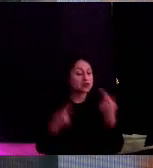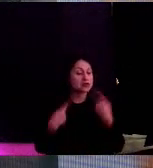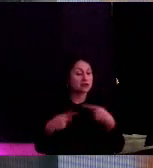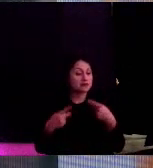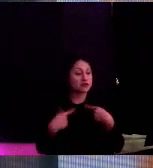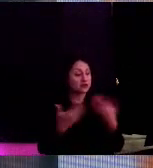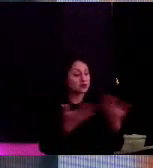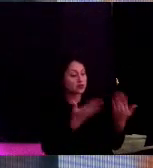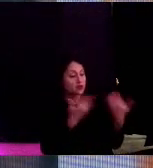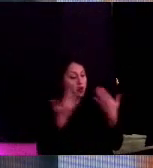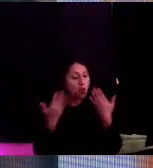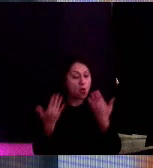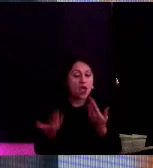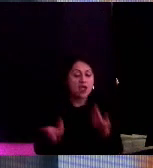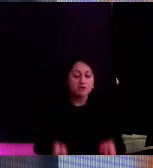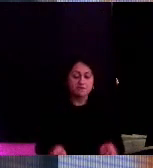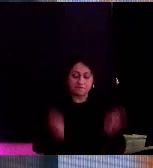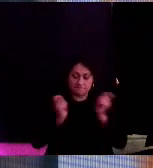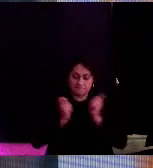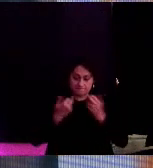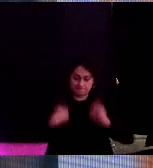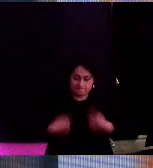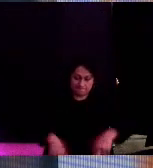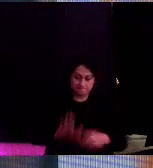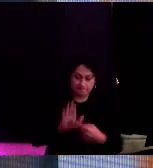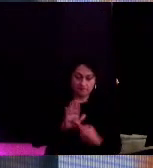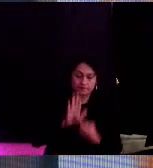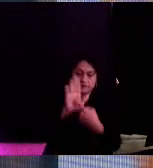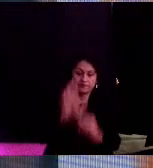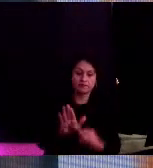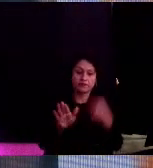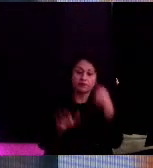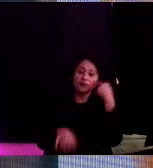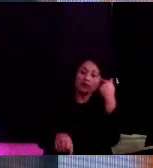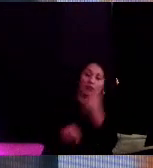están, visibilizar las violencias